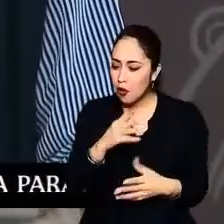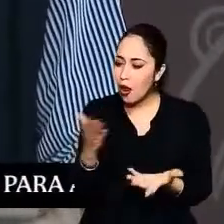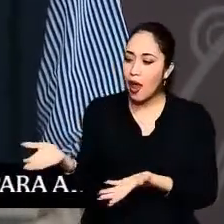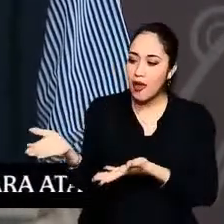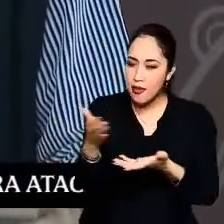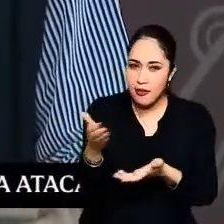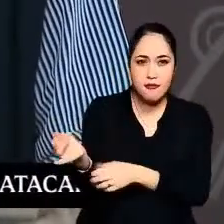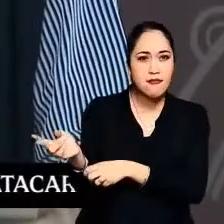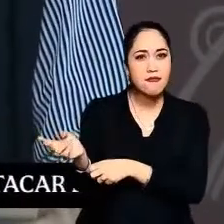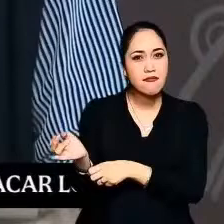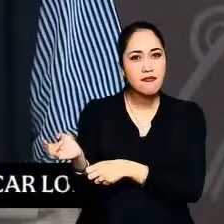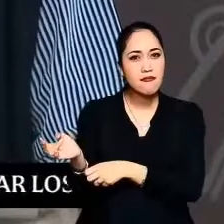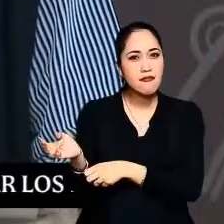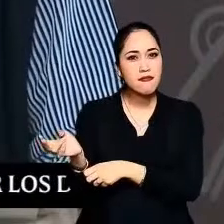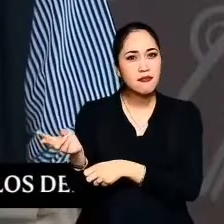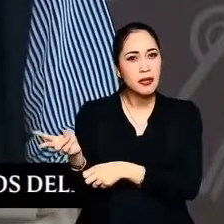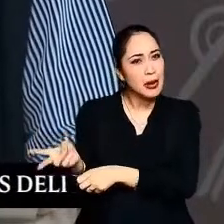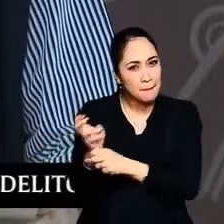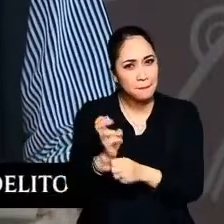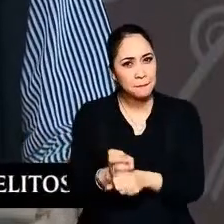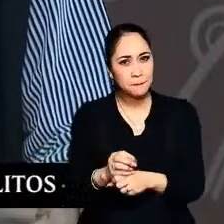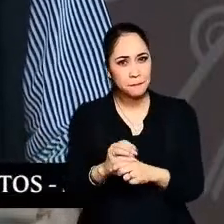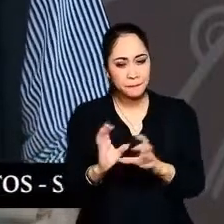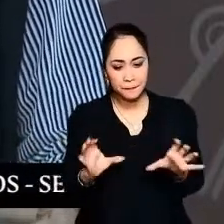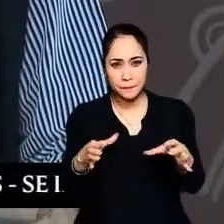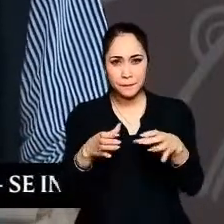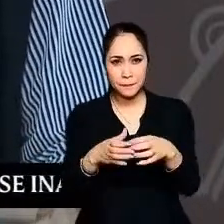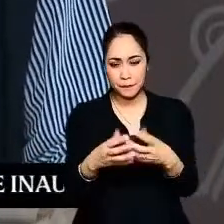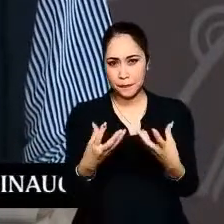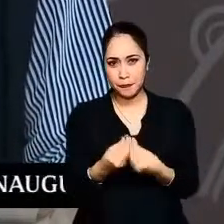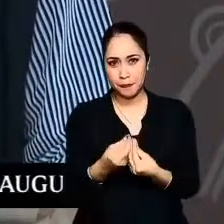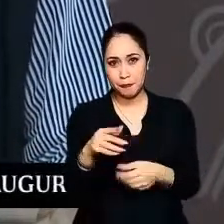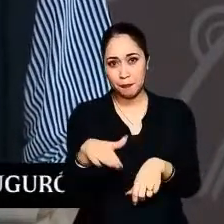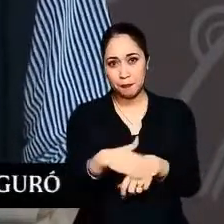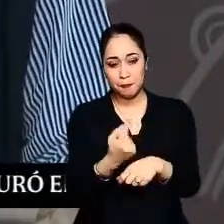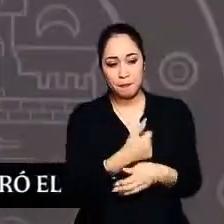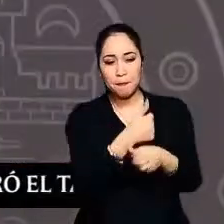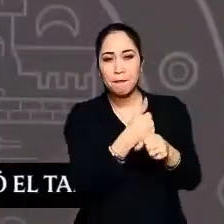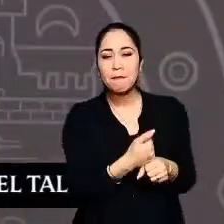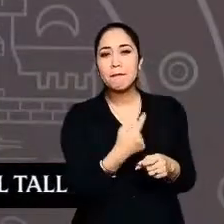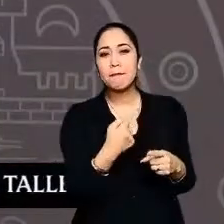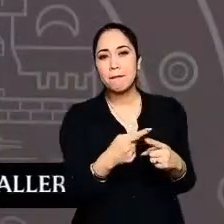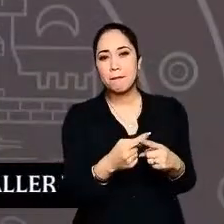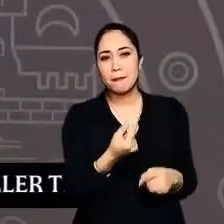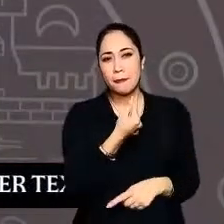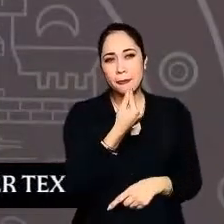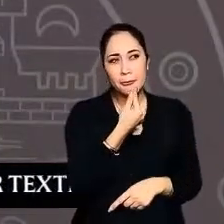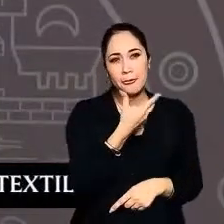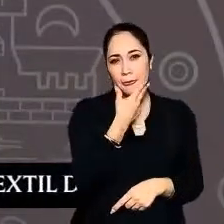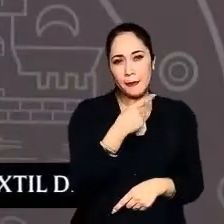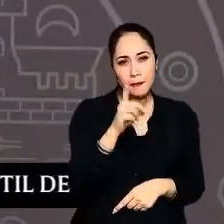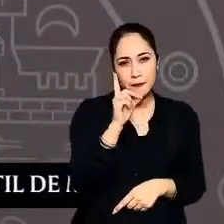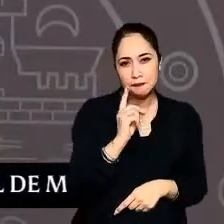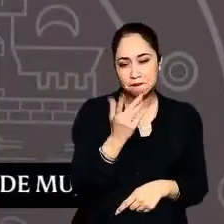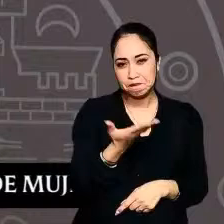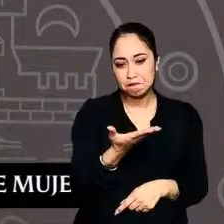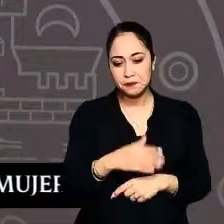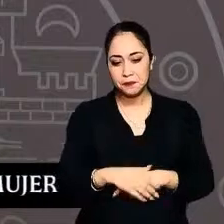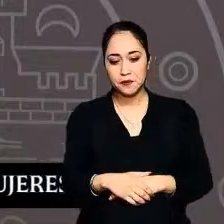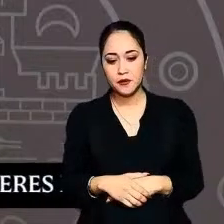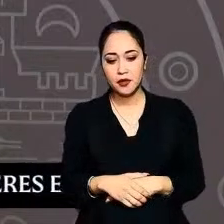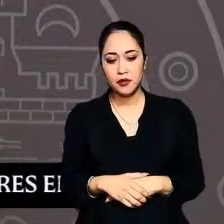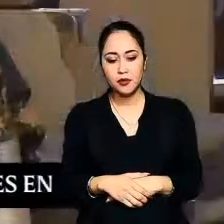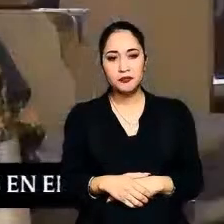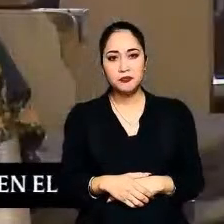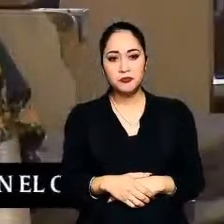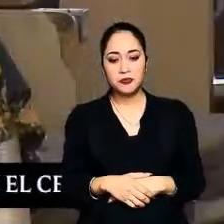Porque quieren la sustitución del subsecretario. porque quieren la destitución